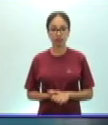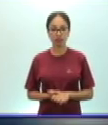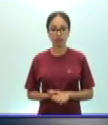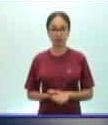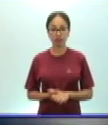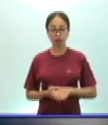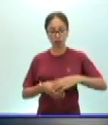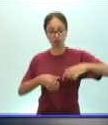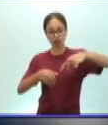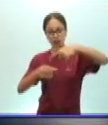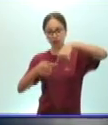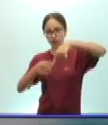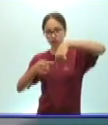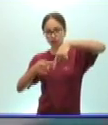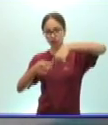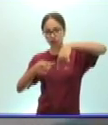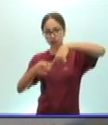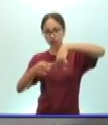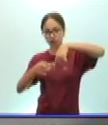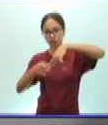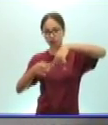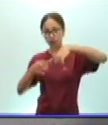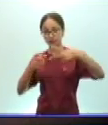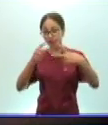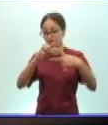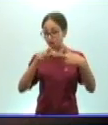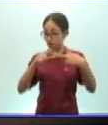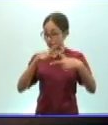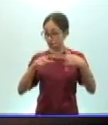y revolvemos con la varilla.